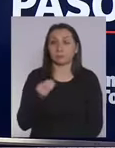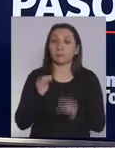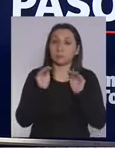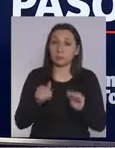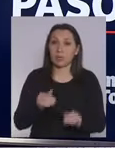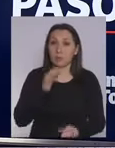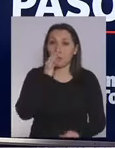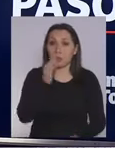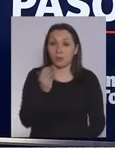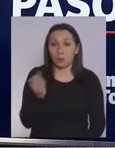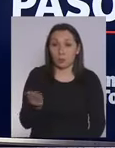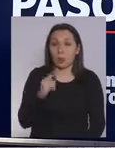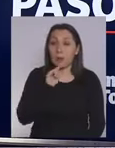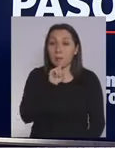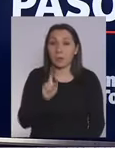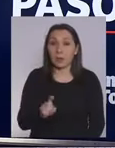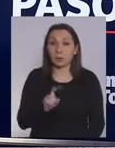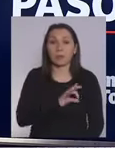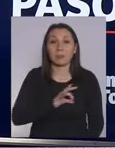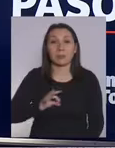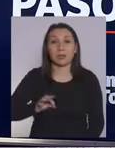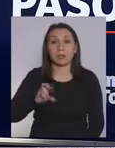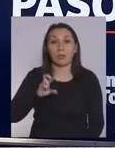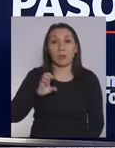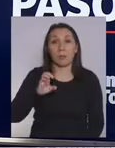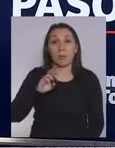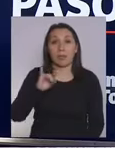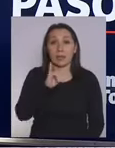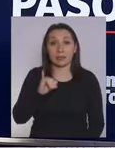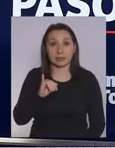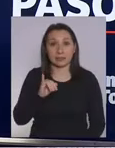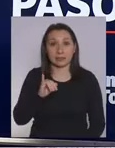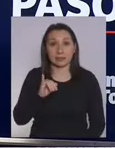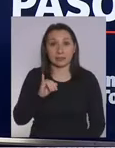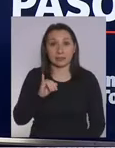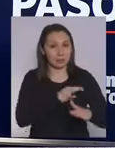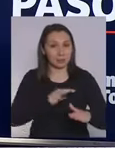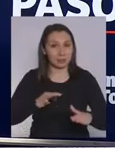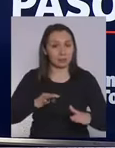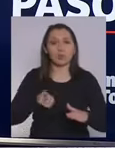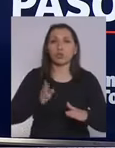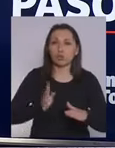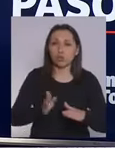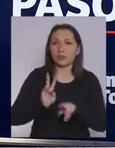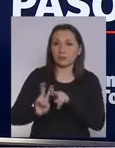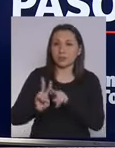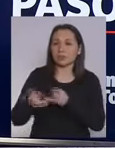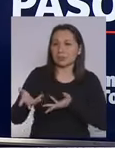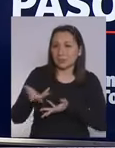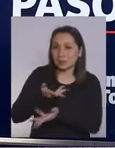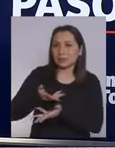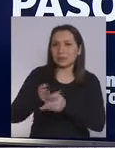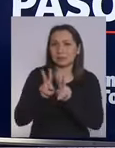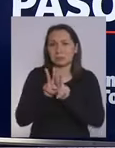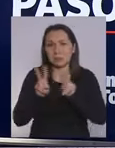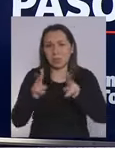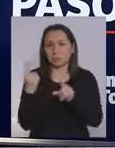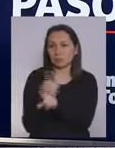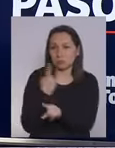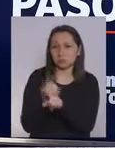como lo mencionó usted la pregunta el ministro pérez ha hecho el llamado que esto se siga resolviendo de forma pacífica